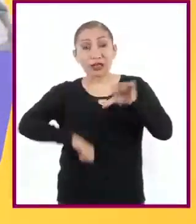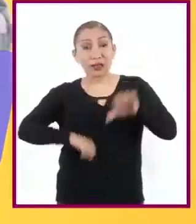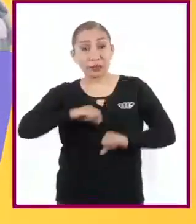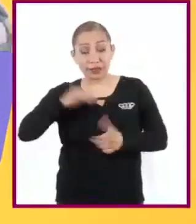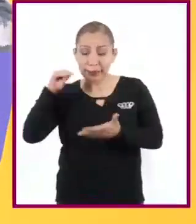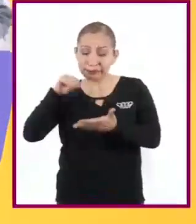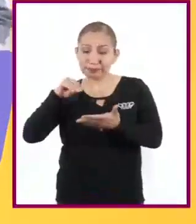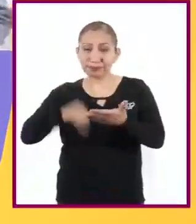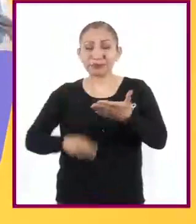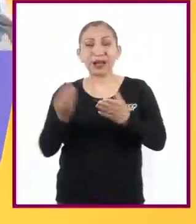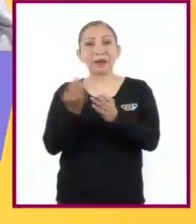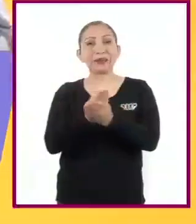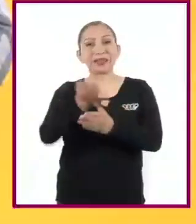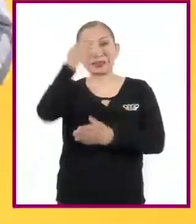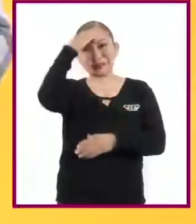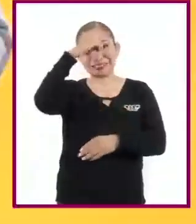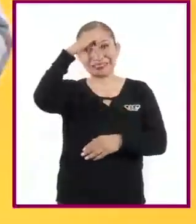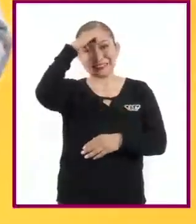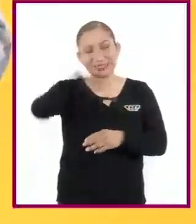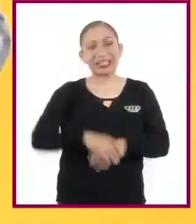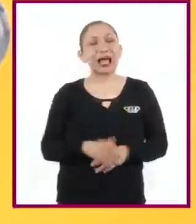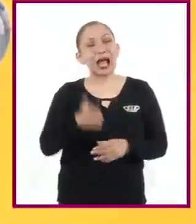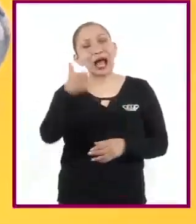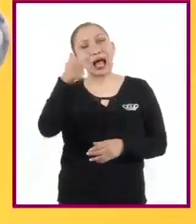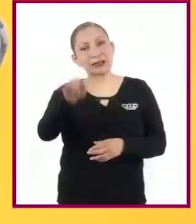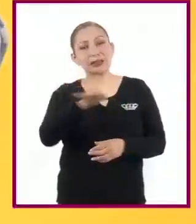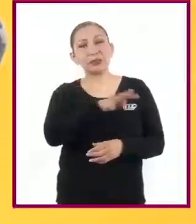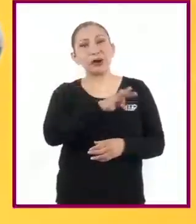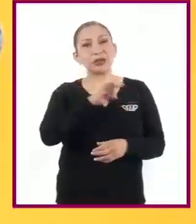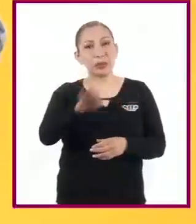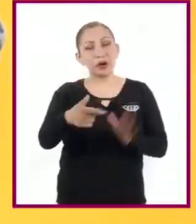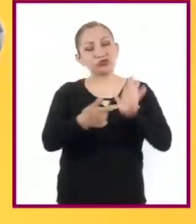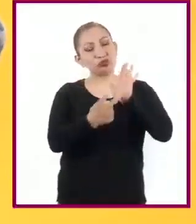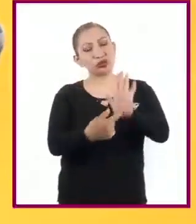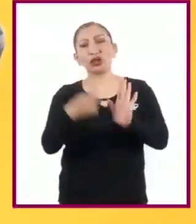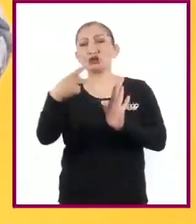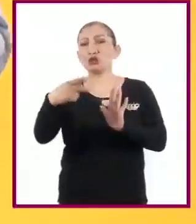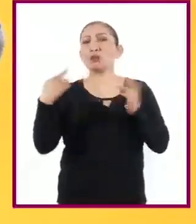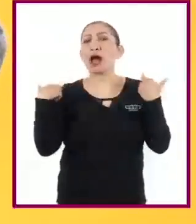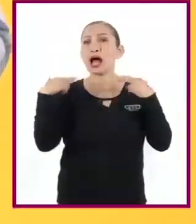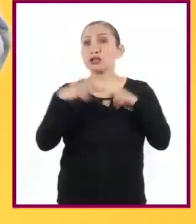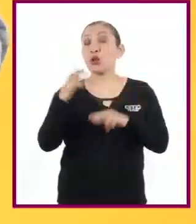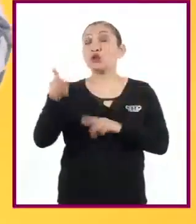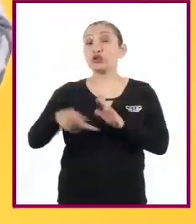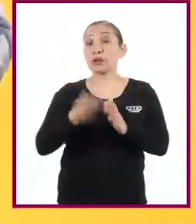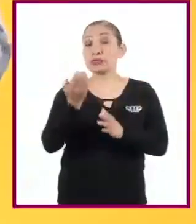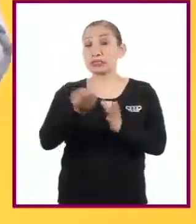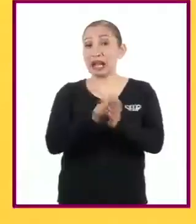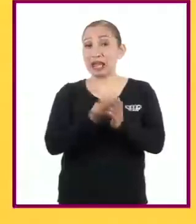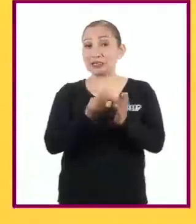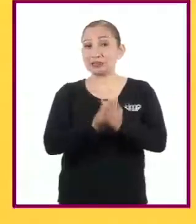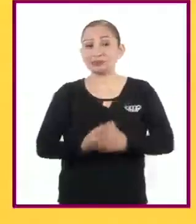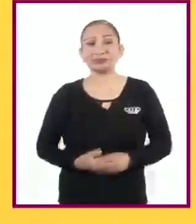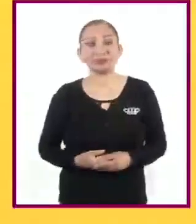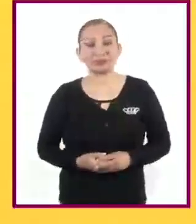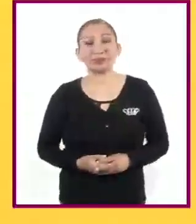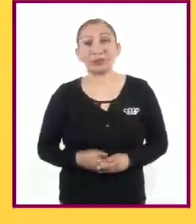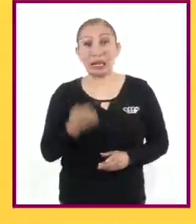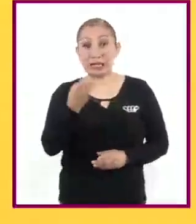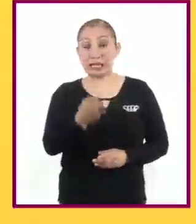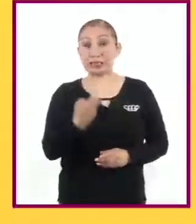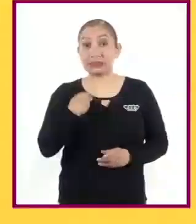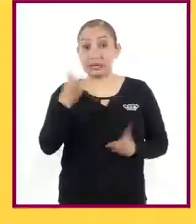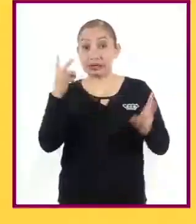actividades en su carpeta de experiencias. De este modo podrán mostrarlos a sus docentes al regresar a clases. En esta